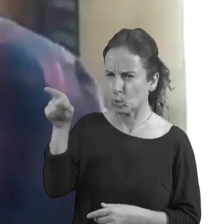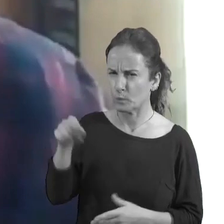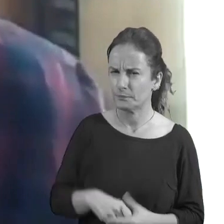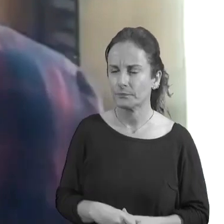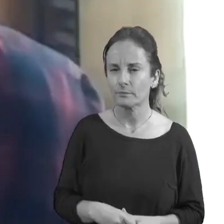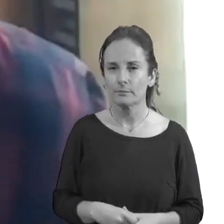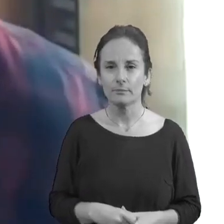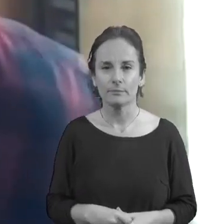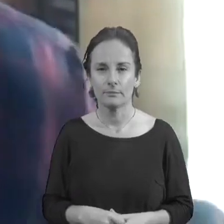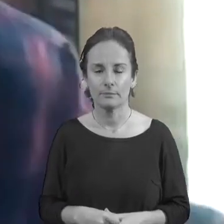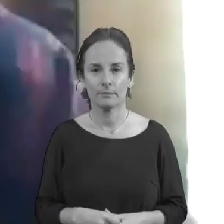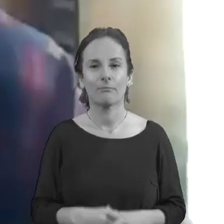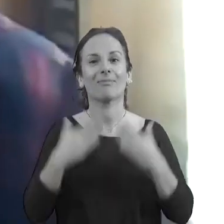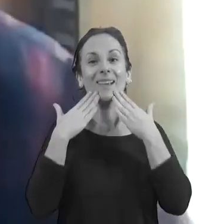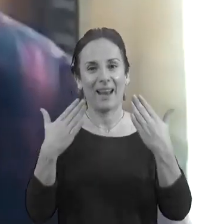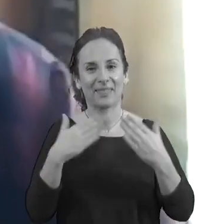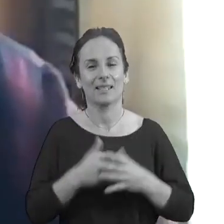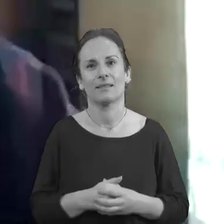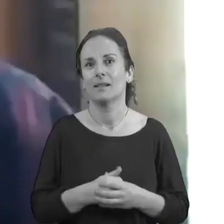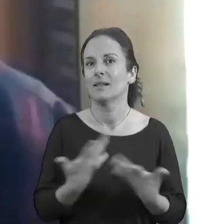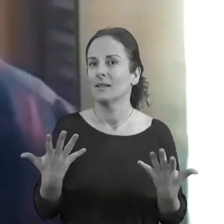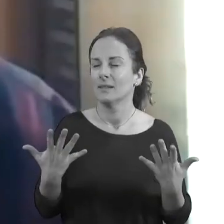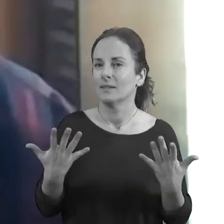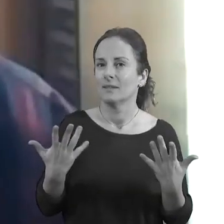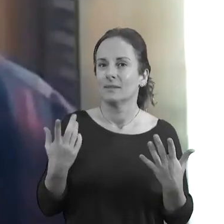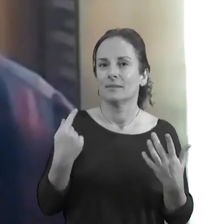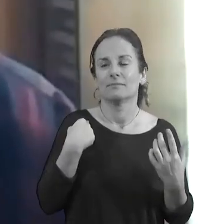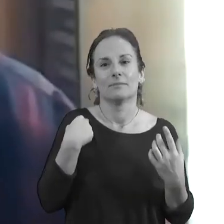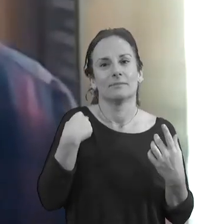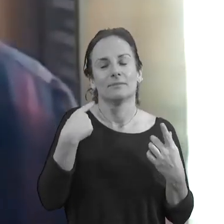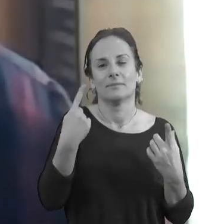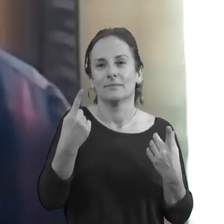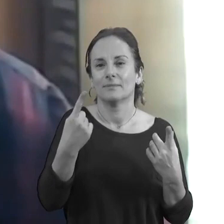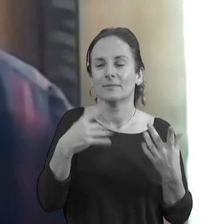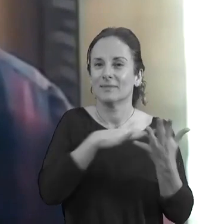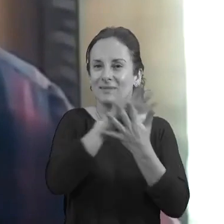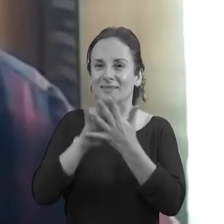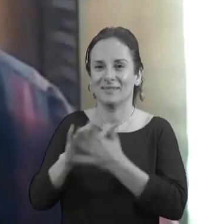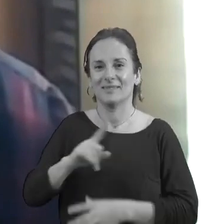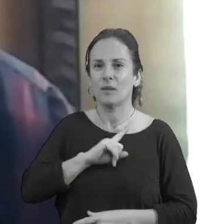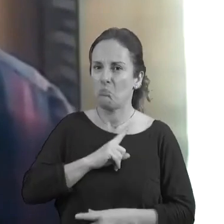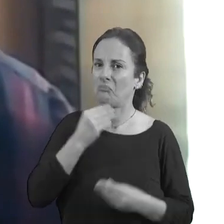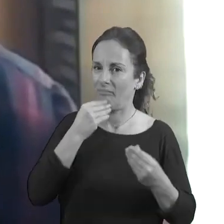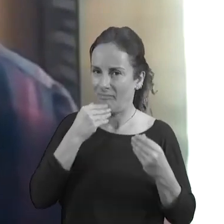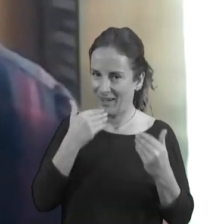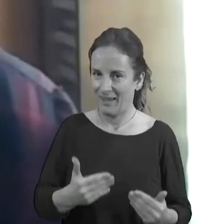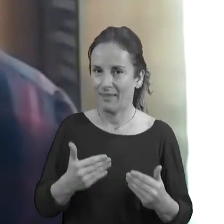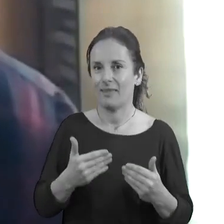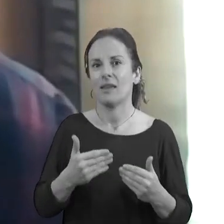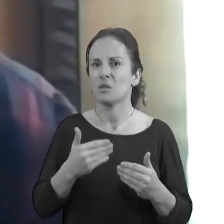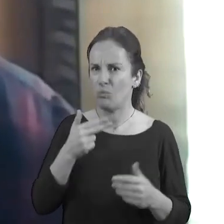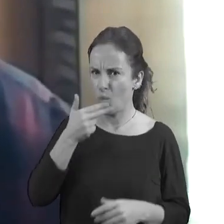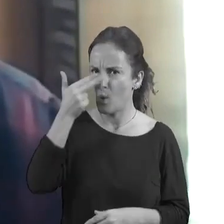bueno, gracias por todos los comentarios. La verdad es que muy interesantes porque a mí me dan para